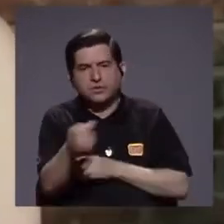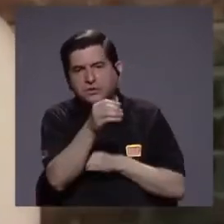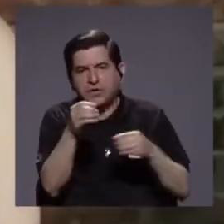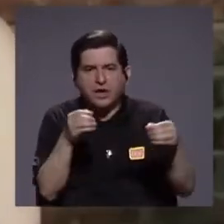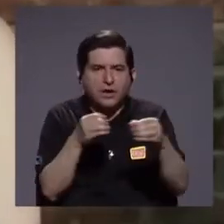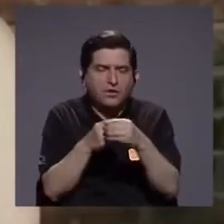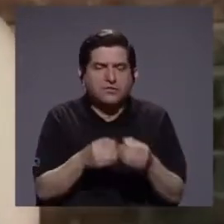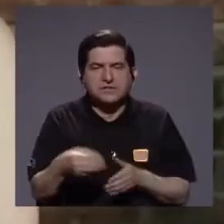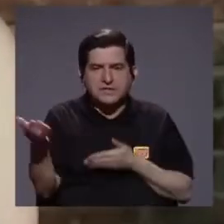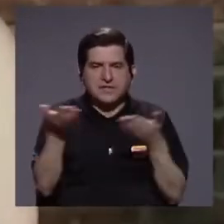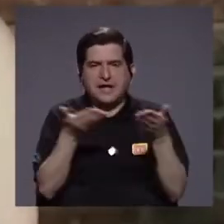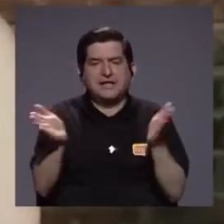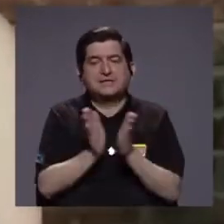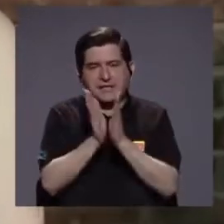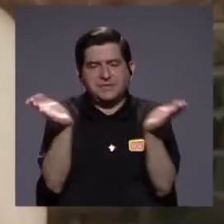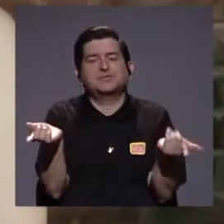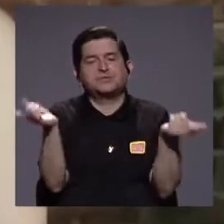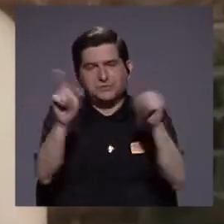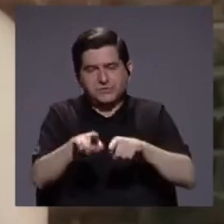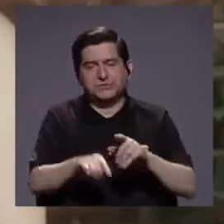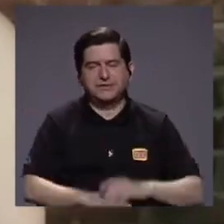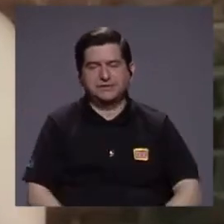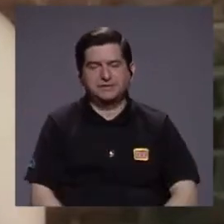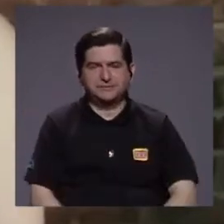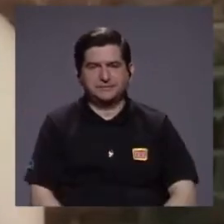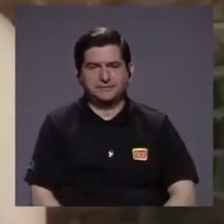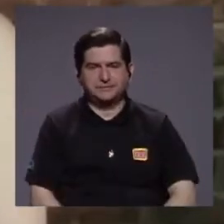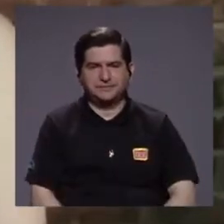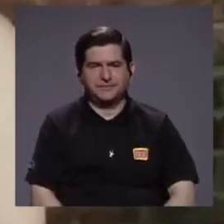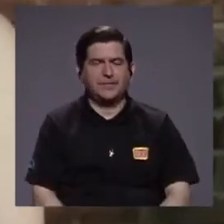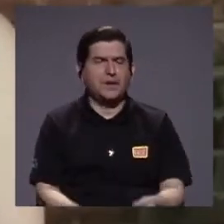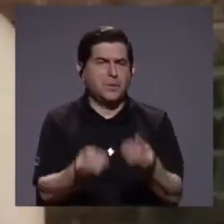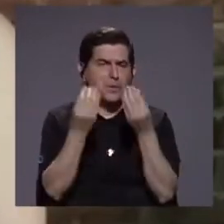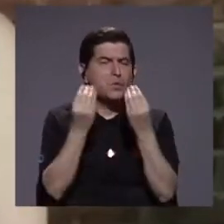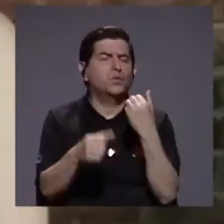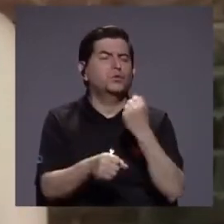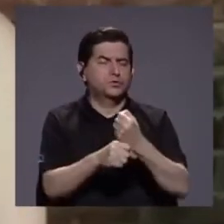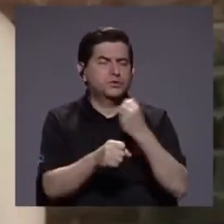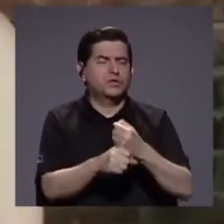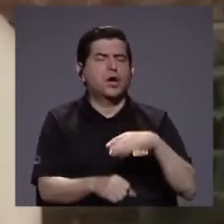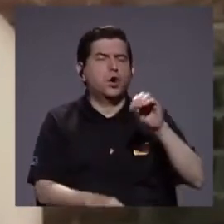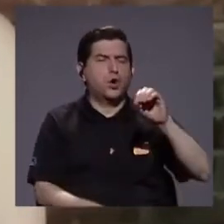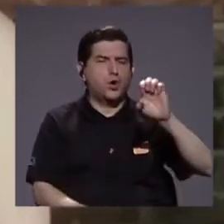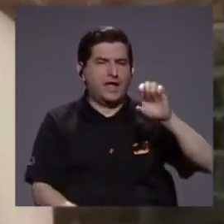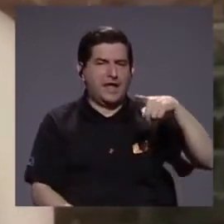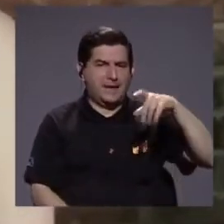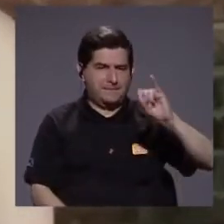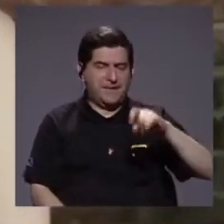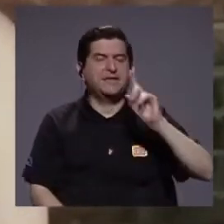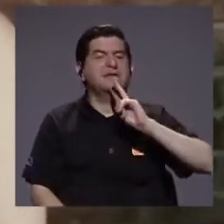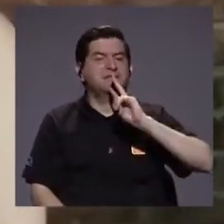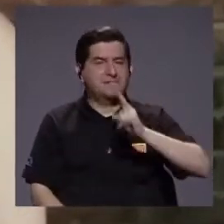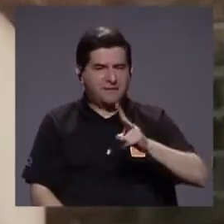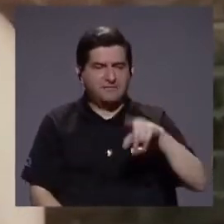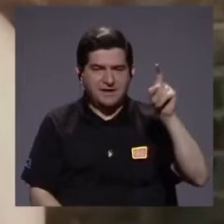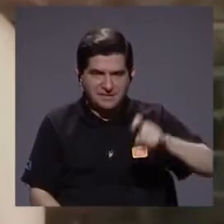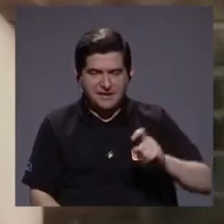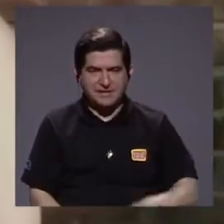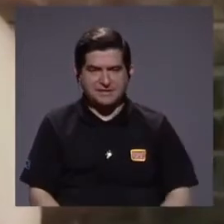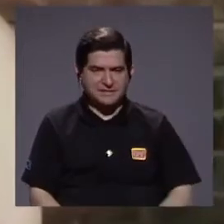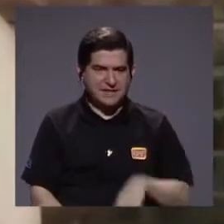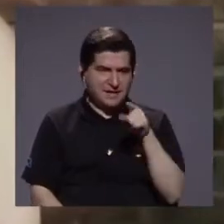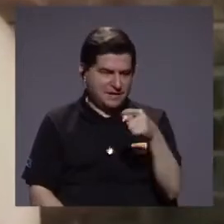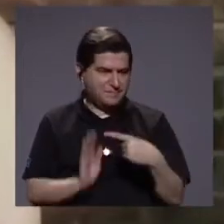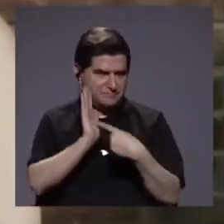de servicios generales. Entonces, creo que hay mucho que trabajar con la OEP. Hay que de verdad hacerla sentir